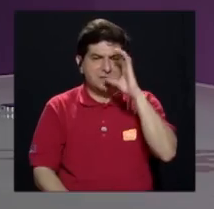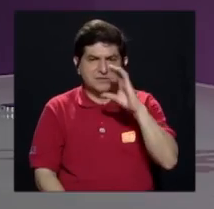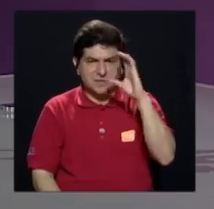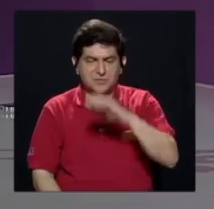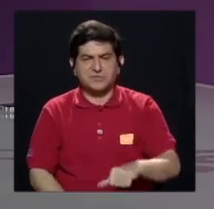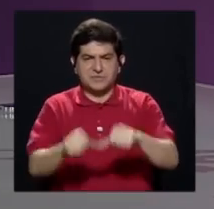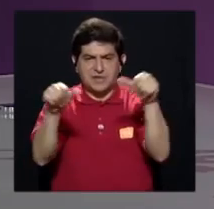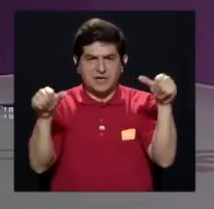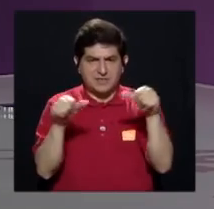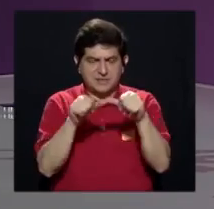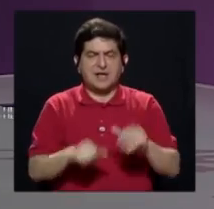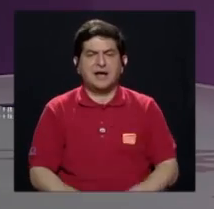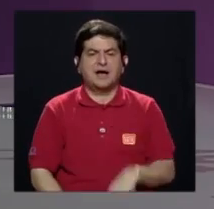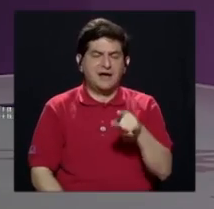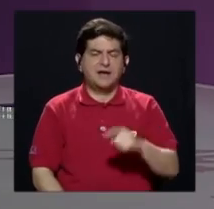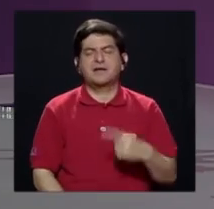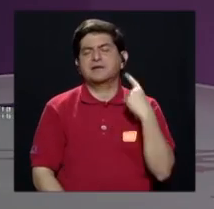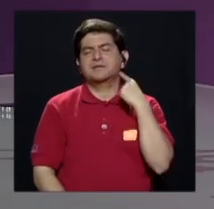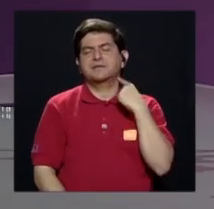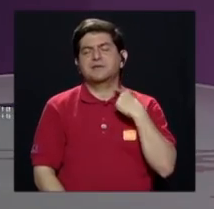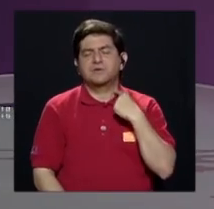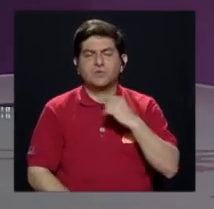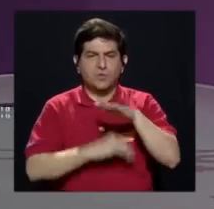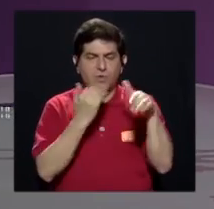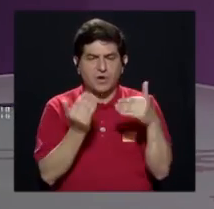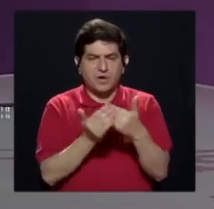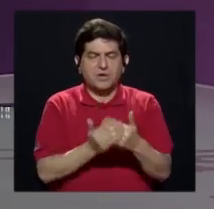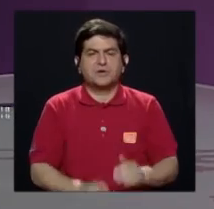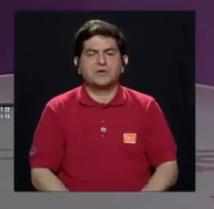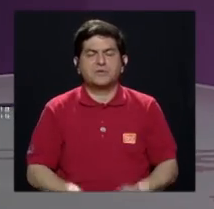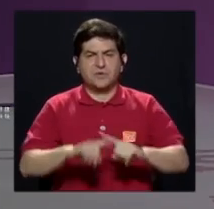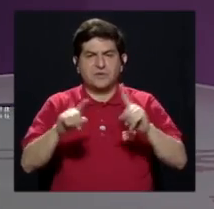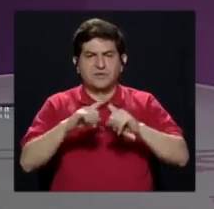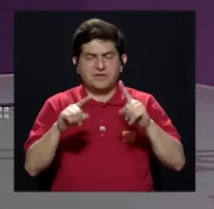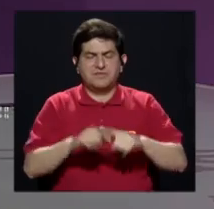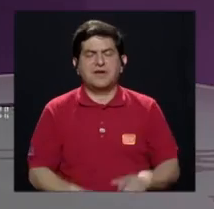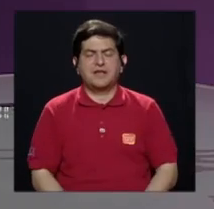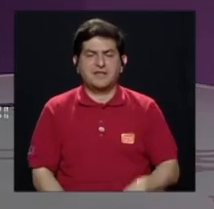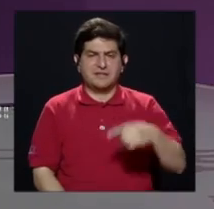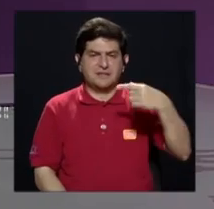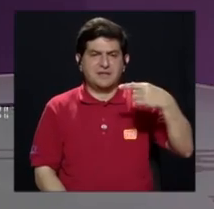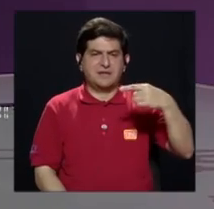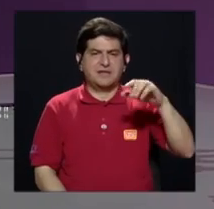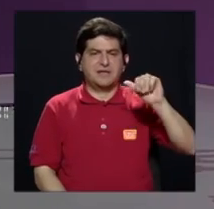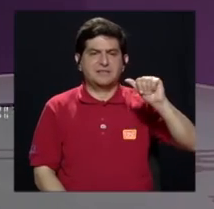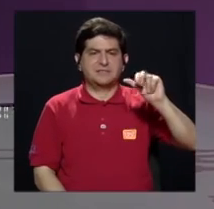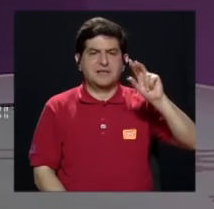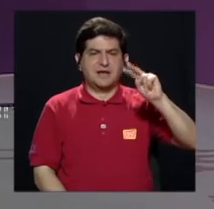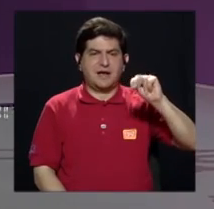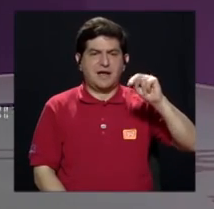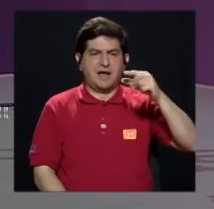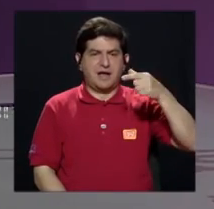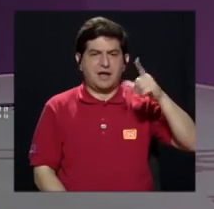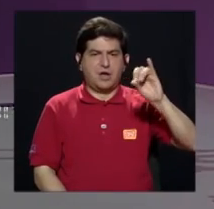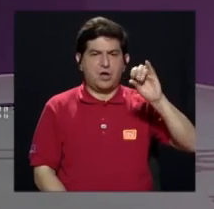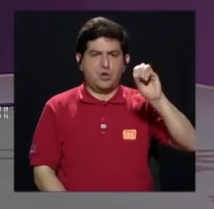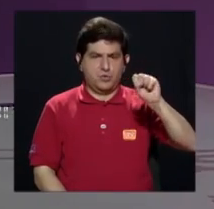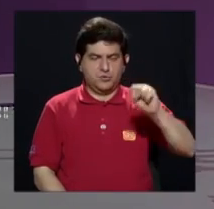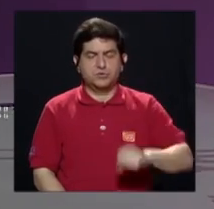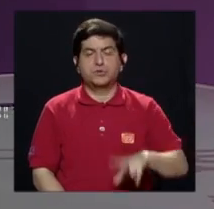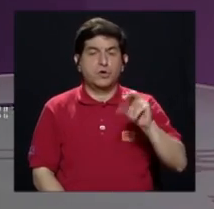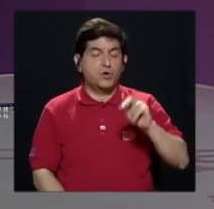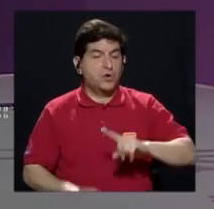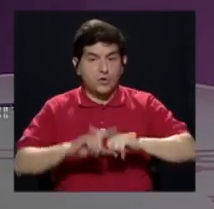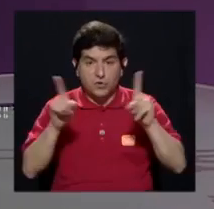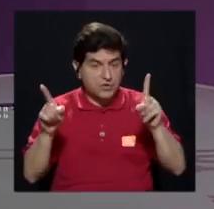las áreas más eróticas el cuello toda la cadena ganglionar del cuerpo y sentirlo distinto no necesariamente